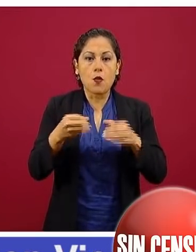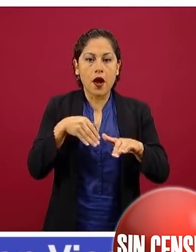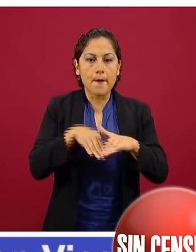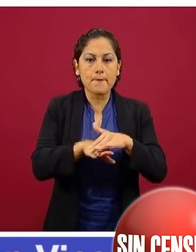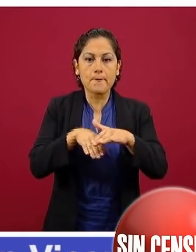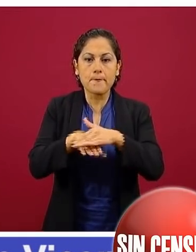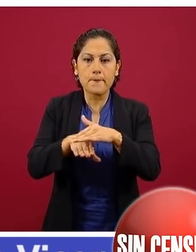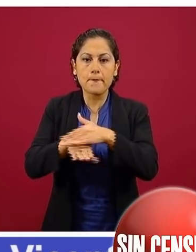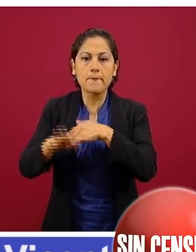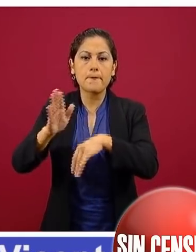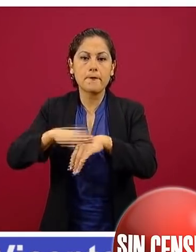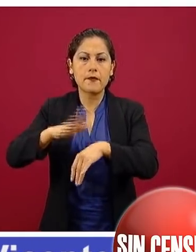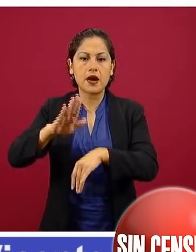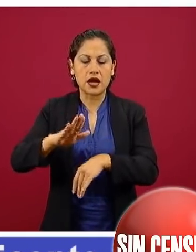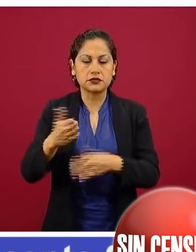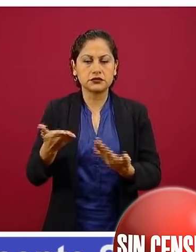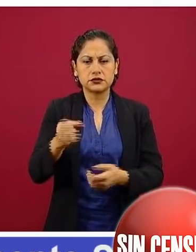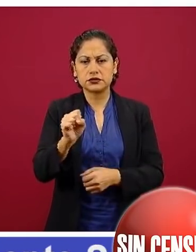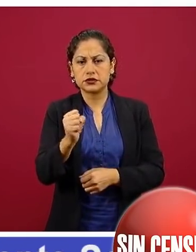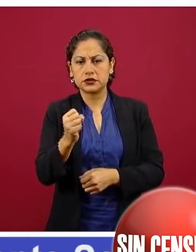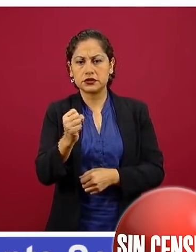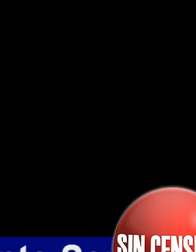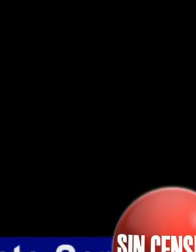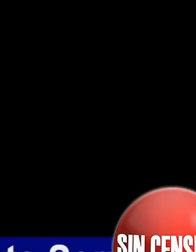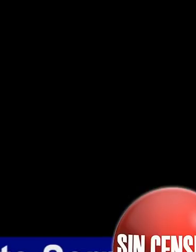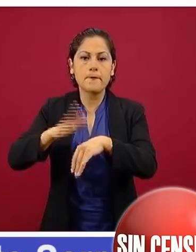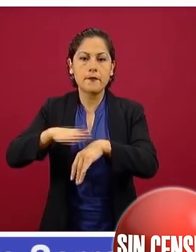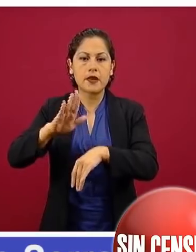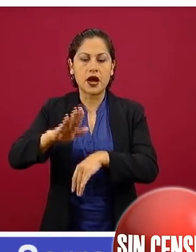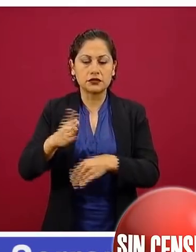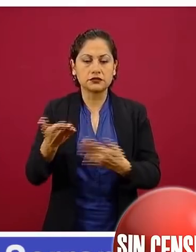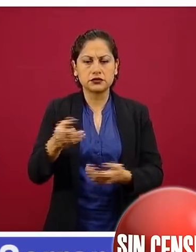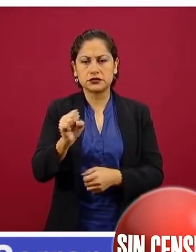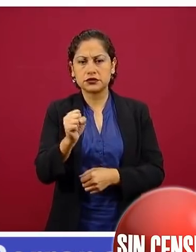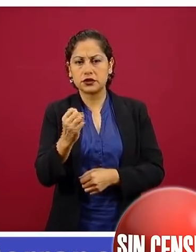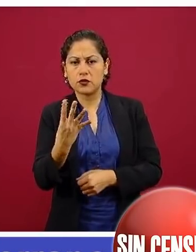al 64, 63 y